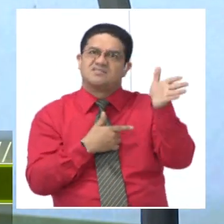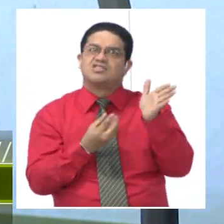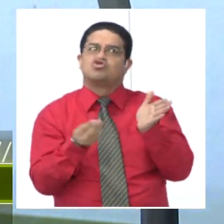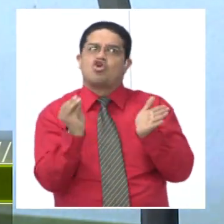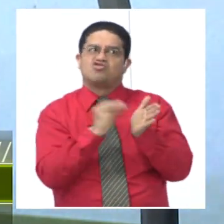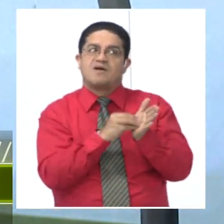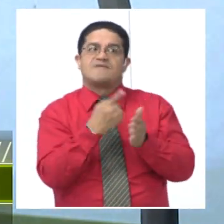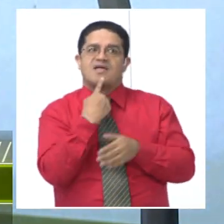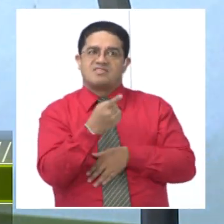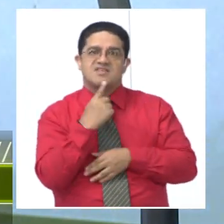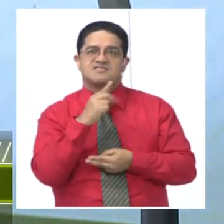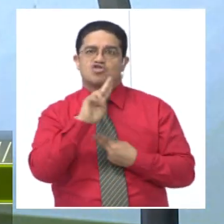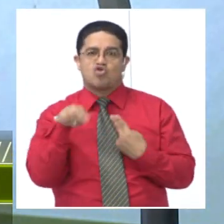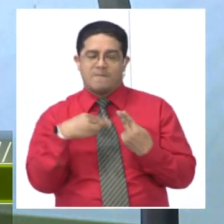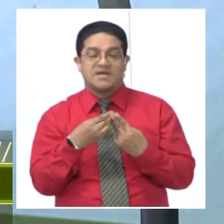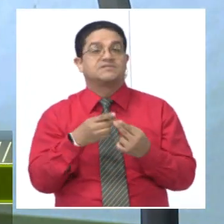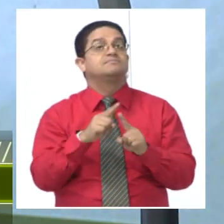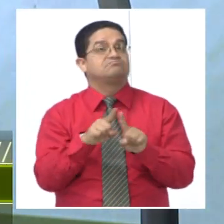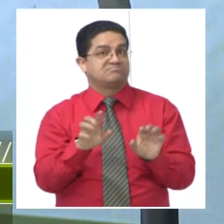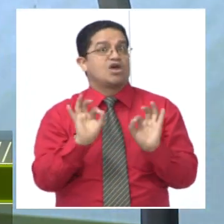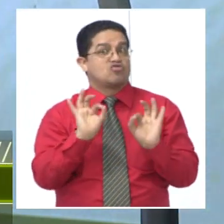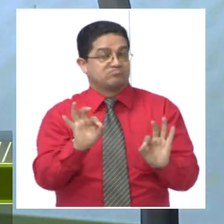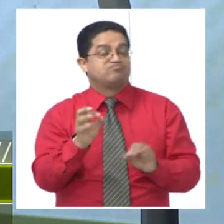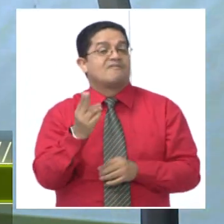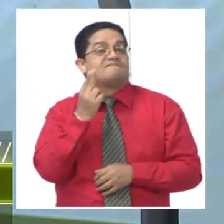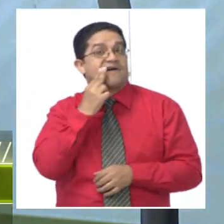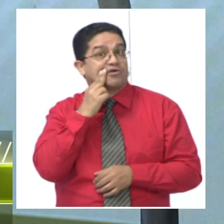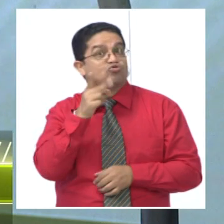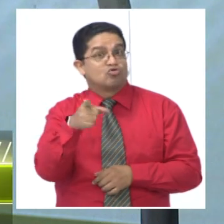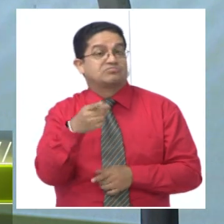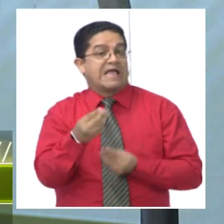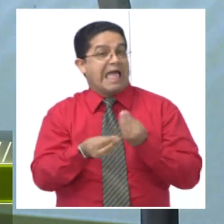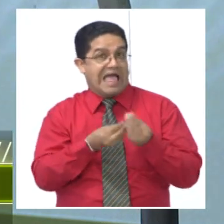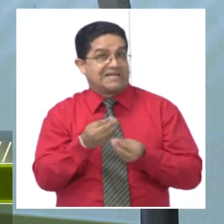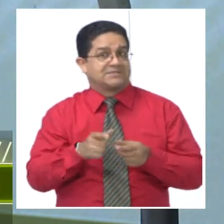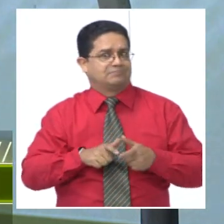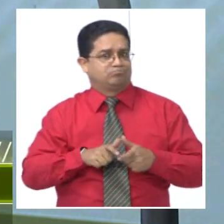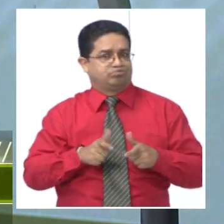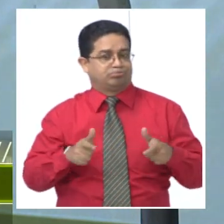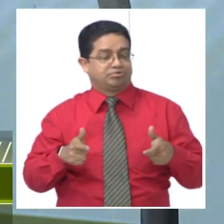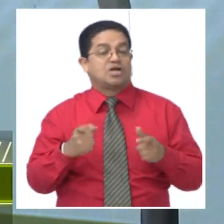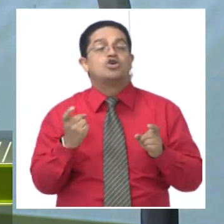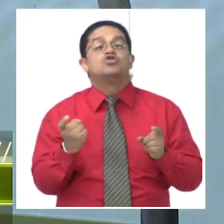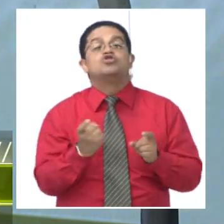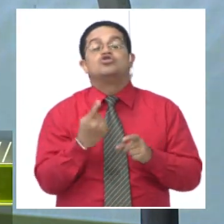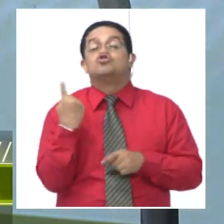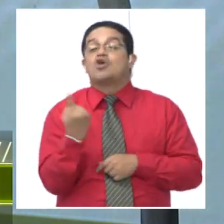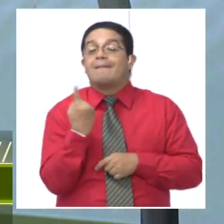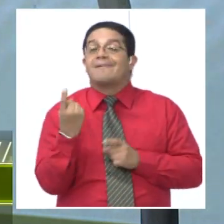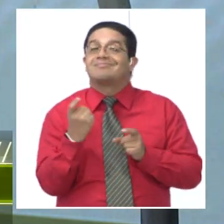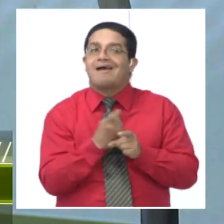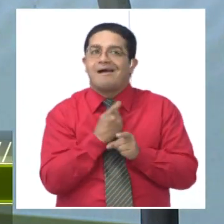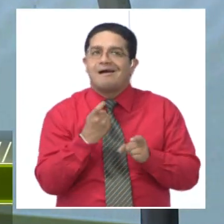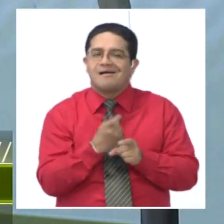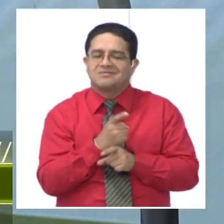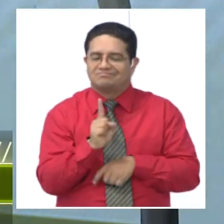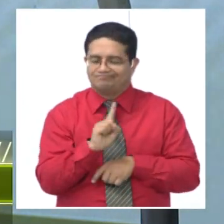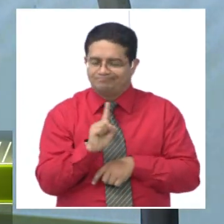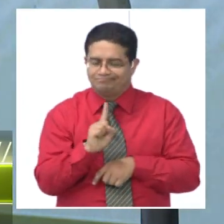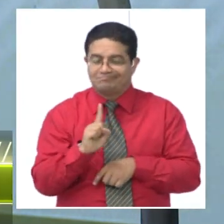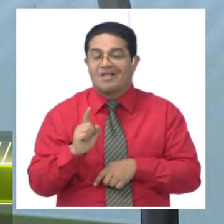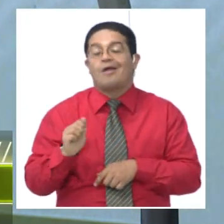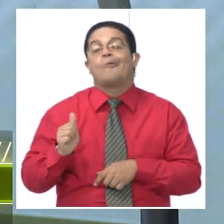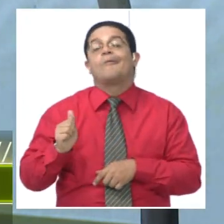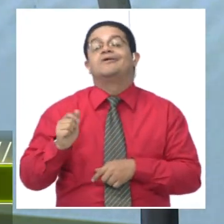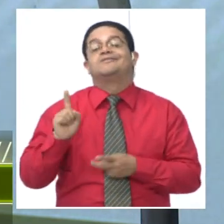que dejar de fumar, pero es que efectivamente el cigarrillo es un factor de riesgo importante, no solo para el cáncer asociado a VPH en cualquiera de sus localizaciones,